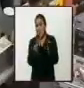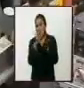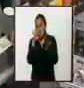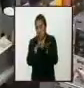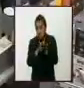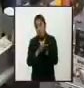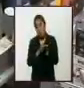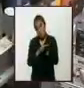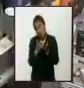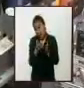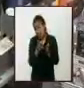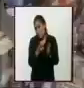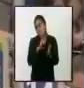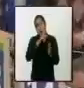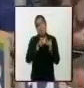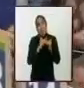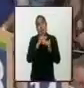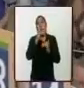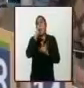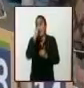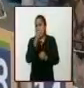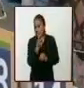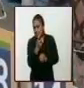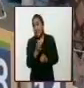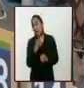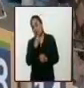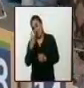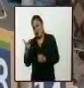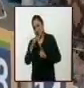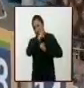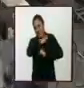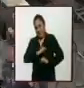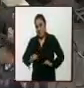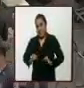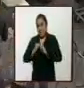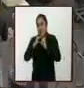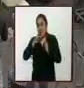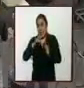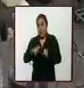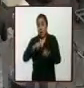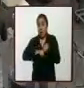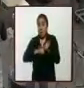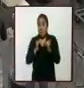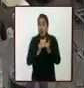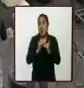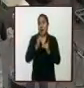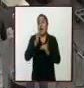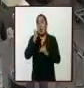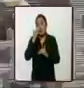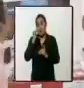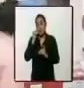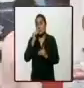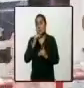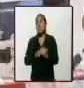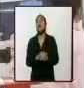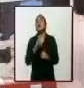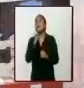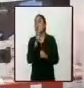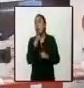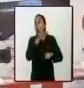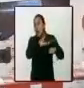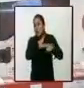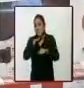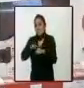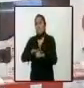Es muy bueno. Es de los más altos que hemos tenido. De acuerdo con el instituto, este es el nivel más alto desde que se tiene registro. También reportó